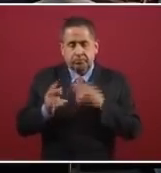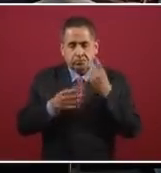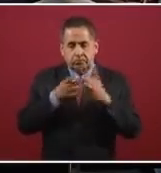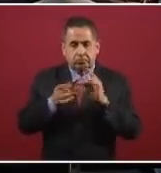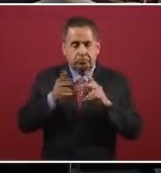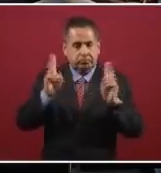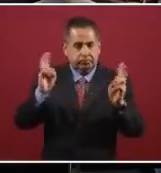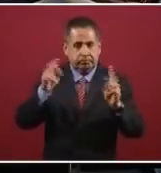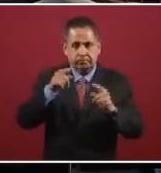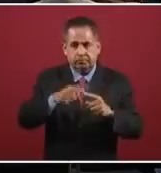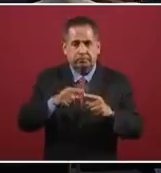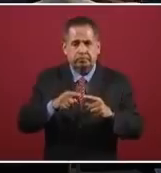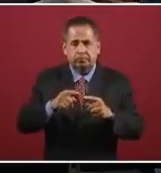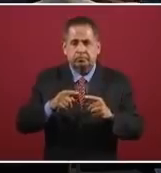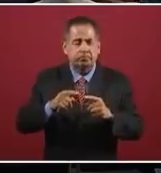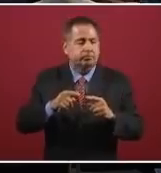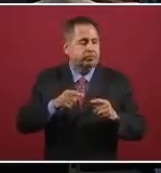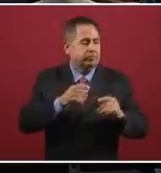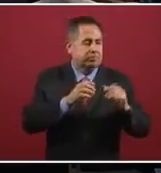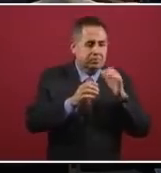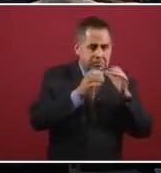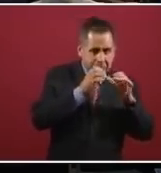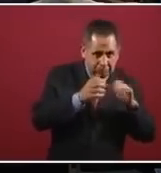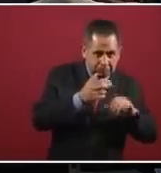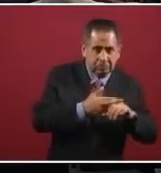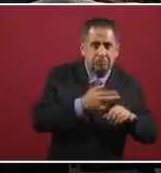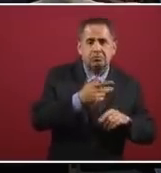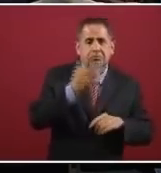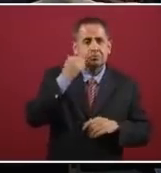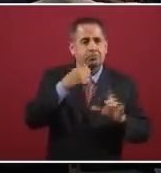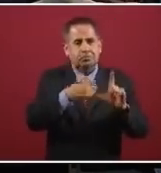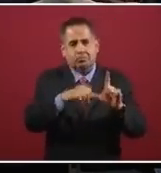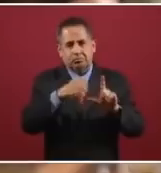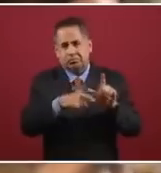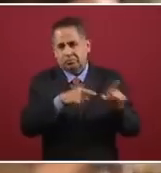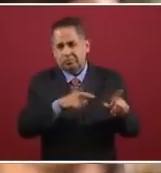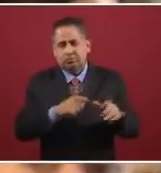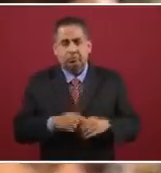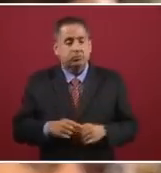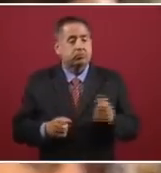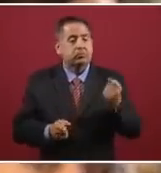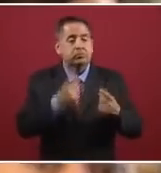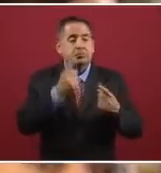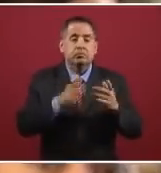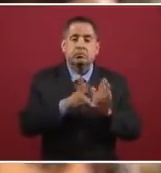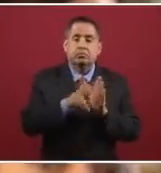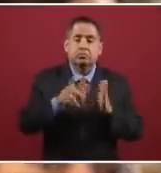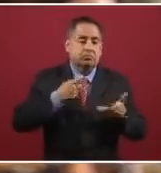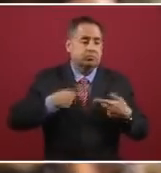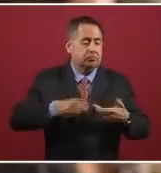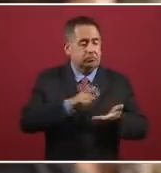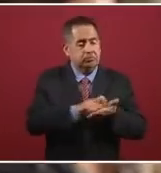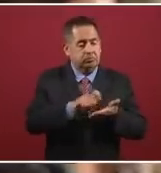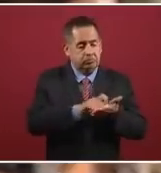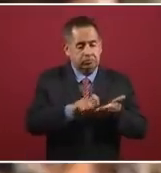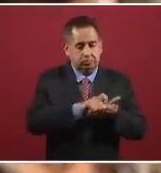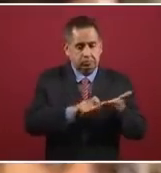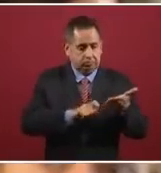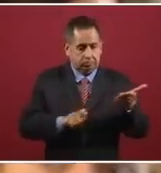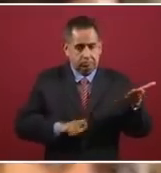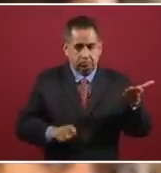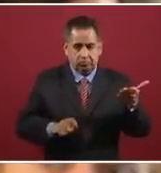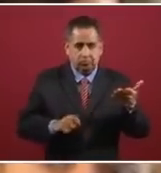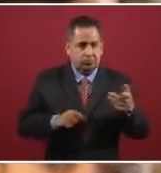sobre el tema de los comunicadores y lo que pasó en El Paso, Texas, algunos columnistas que han tomado